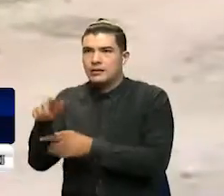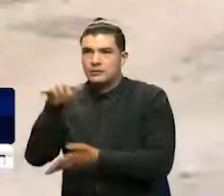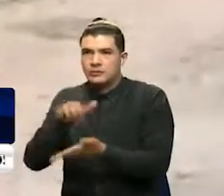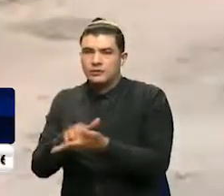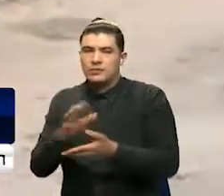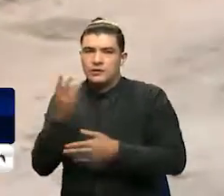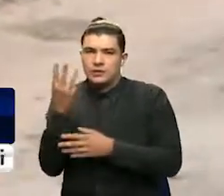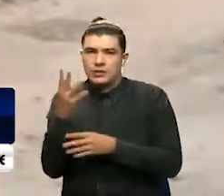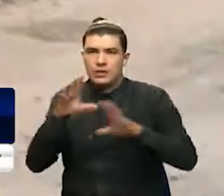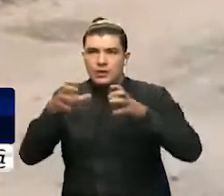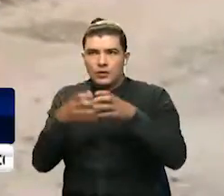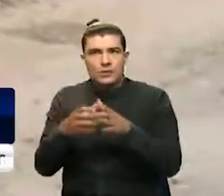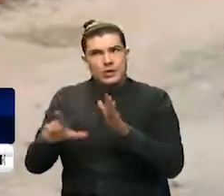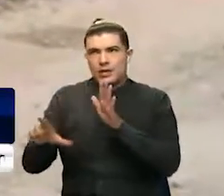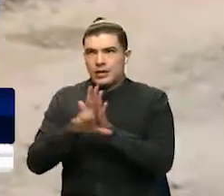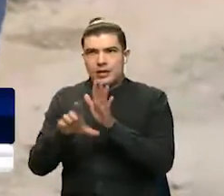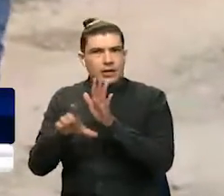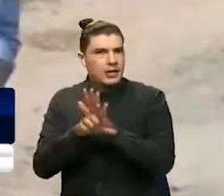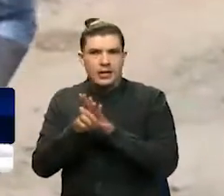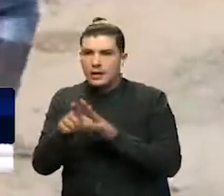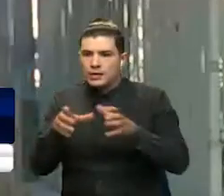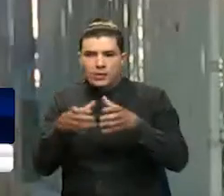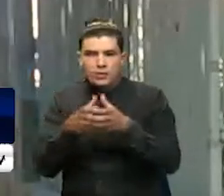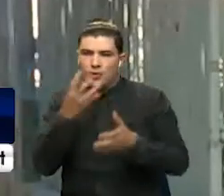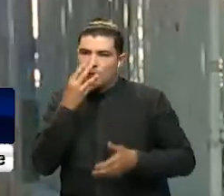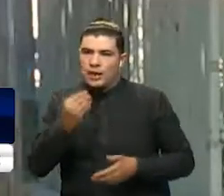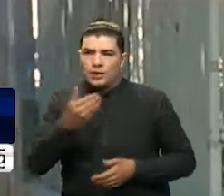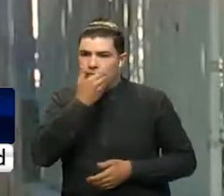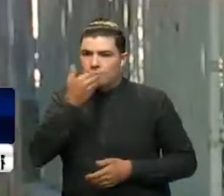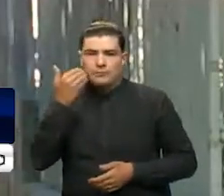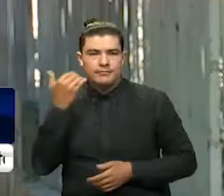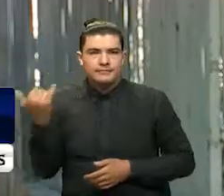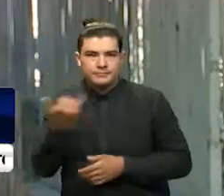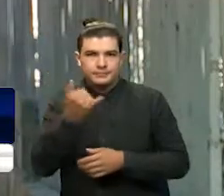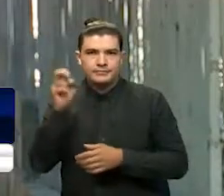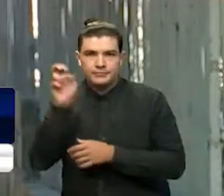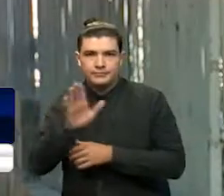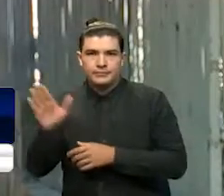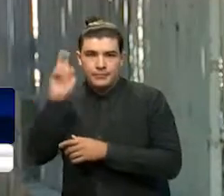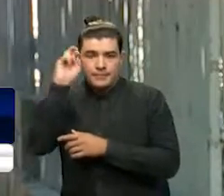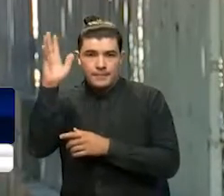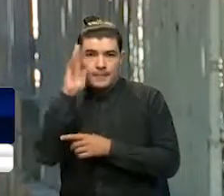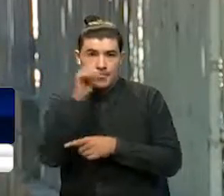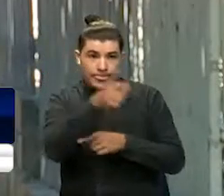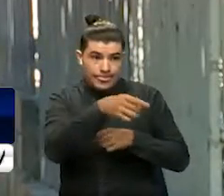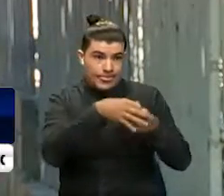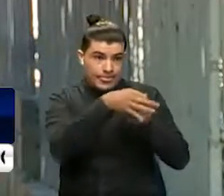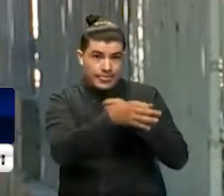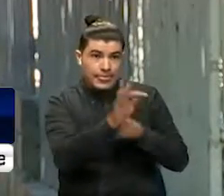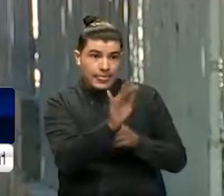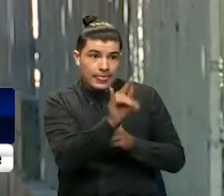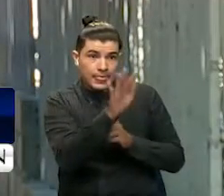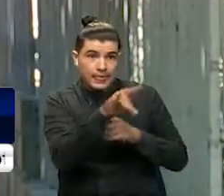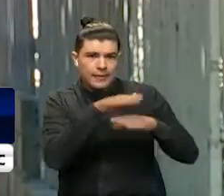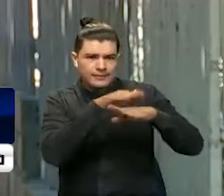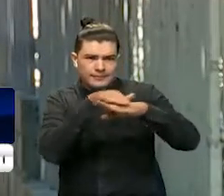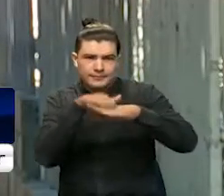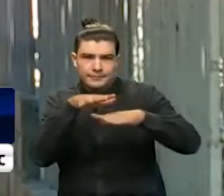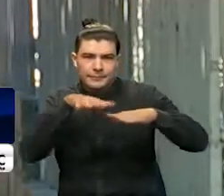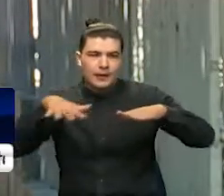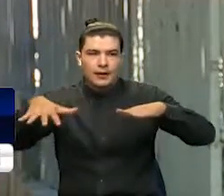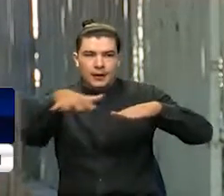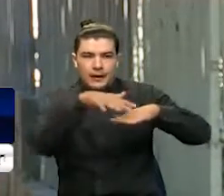3 grupos ilegales organizados y bandas criminales. Solo el municipio de Tibú y áreas cercanas se tiene un reporte de cerca